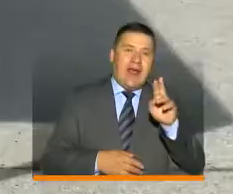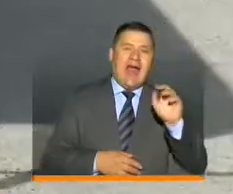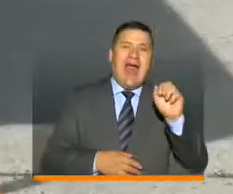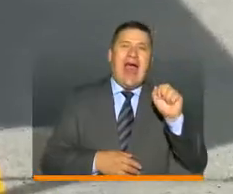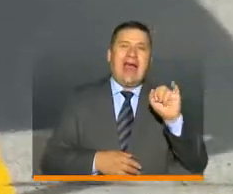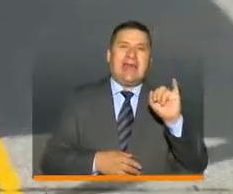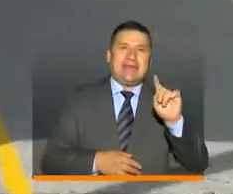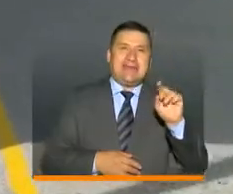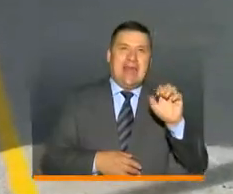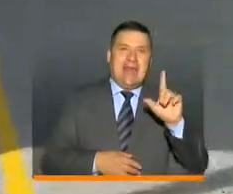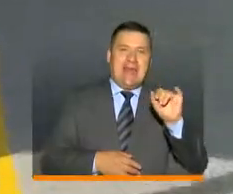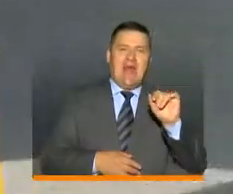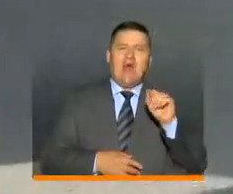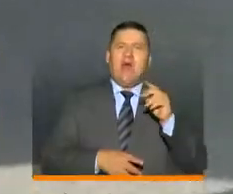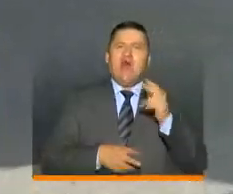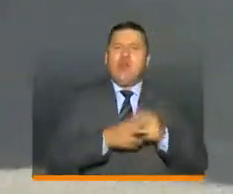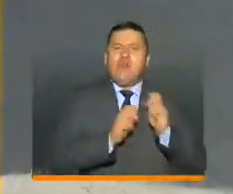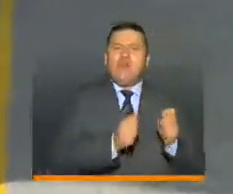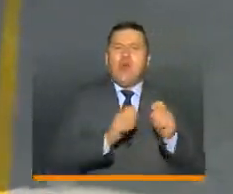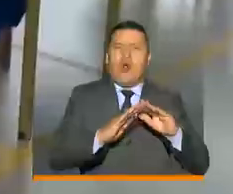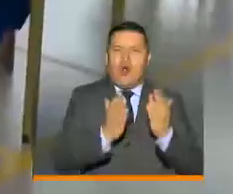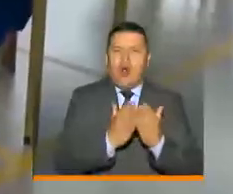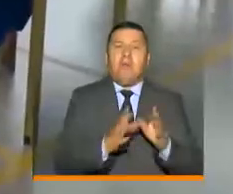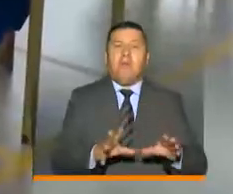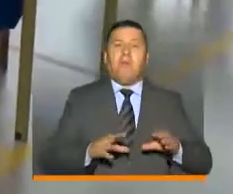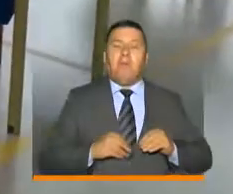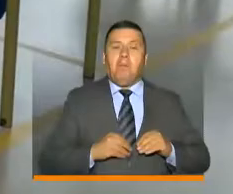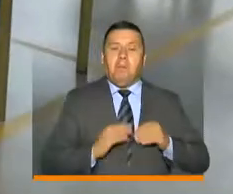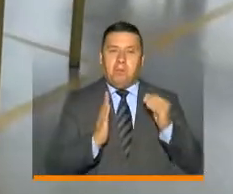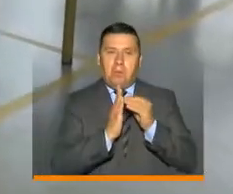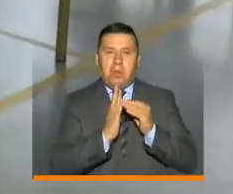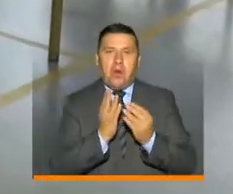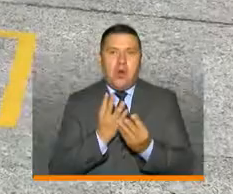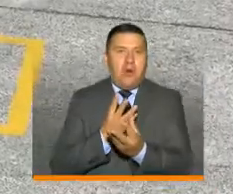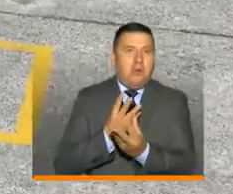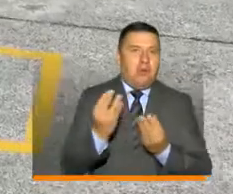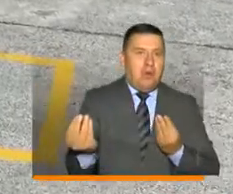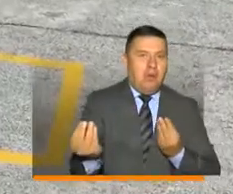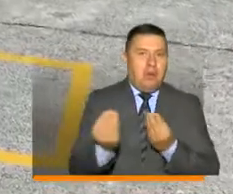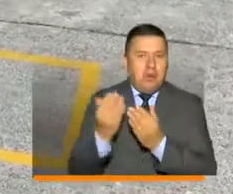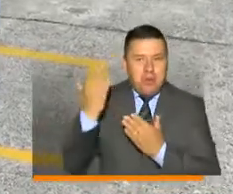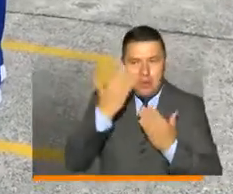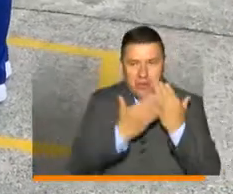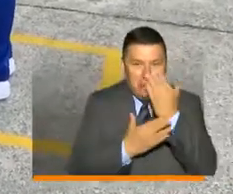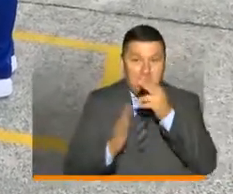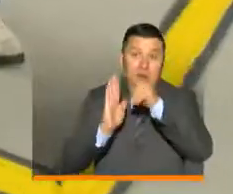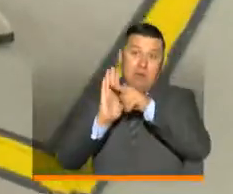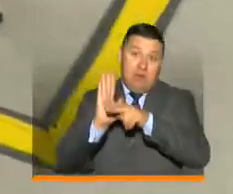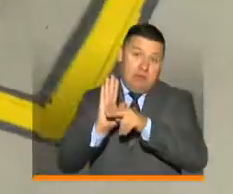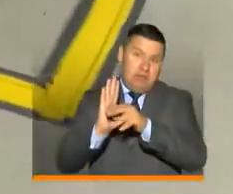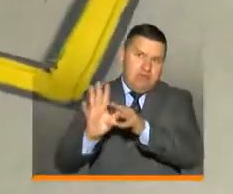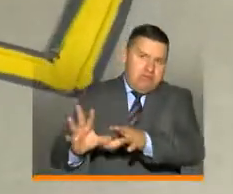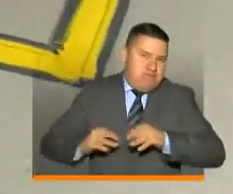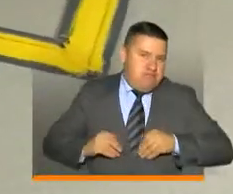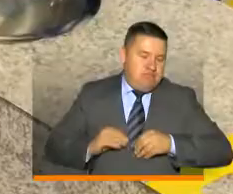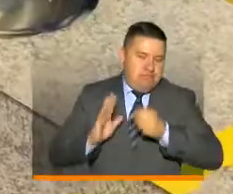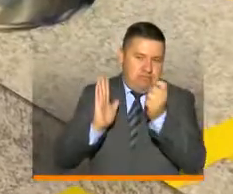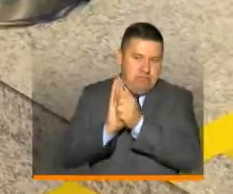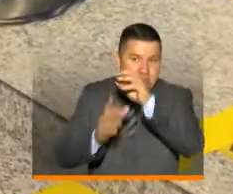Argelia retomaron sus actividades presenciales bajo el esquema de alternancia y con la implementación de todos los protocolos de